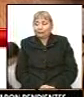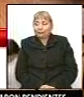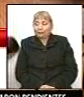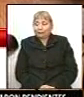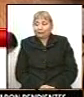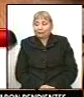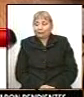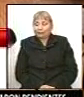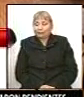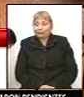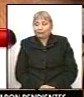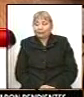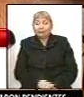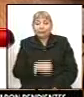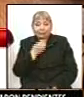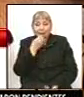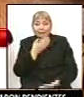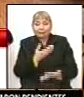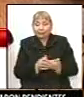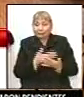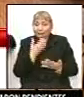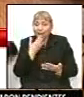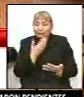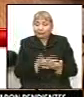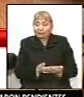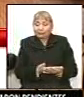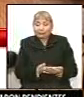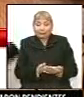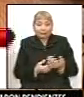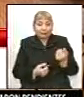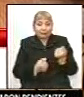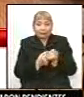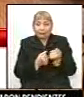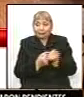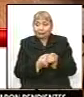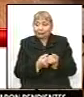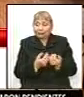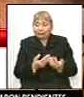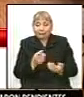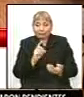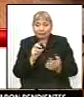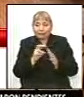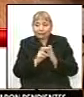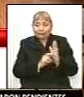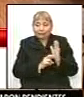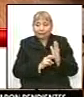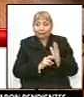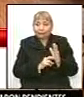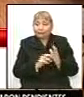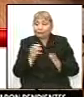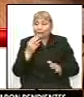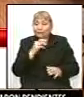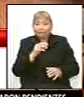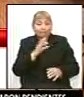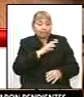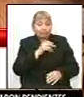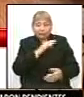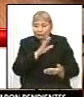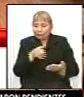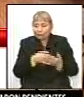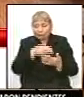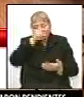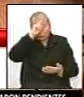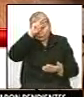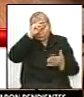Gracias, presidente. Bueno, primero agradecerle el apoyo a este proyecto, que no es un proyecto solamente de Fuerza Popular, es un proyecto de todos los